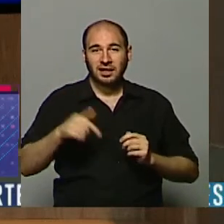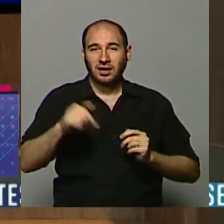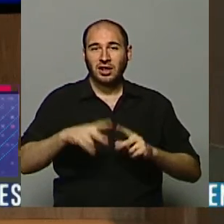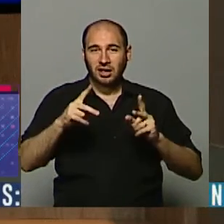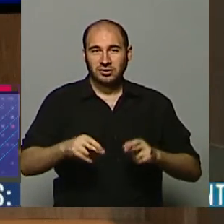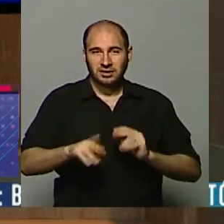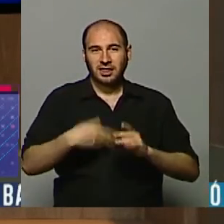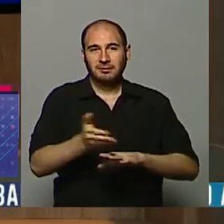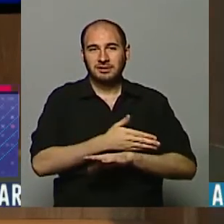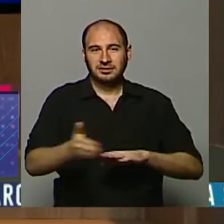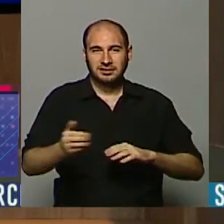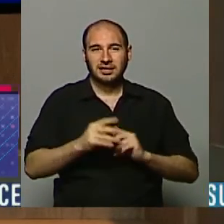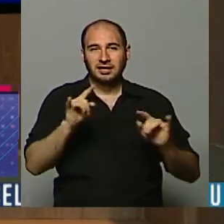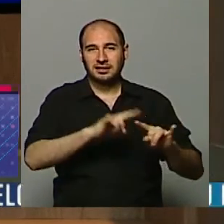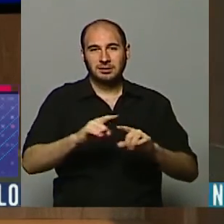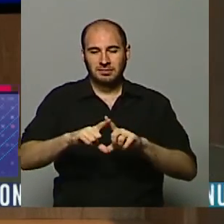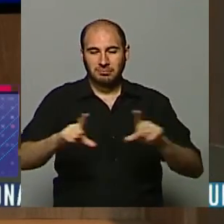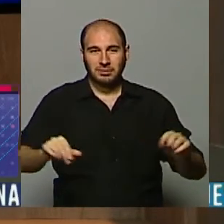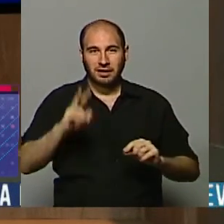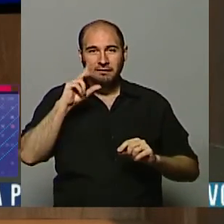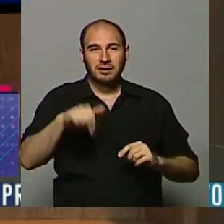a una pausa, enseguida regresamos,